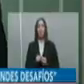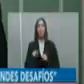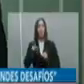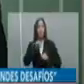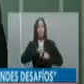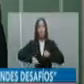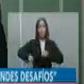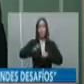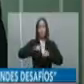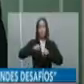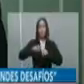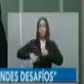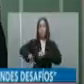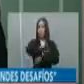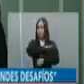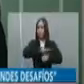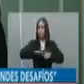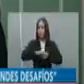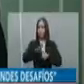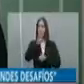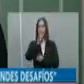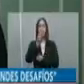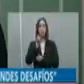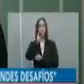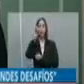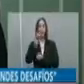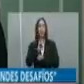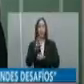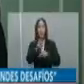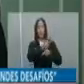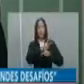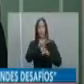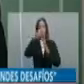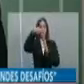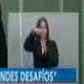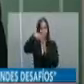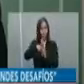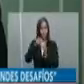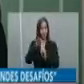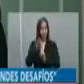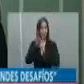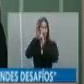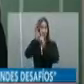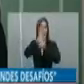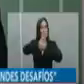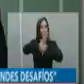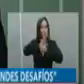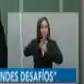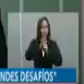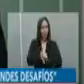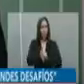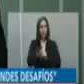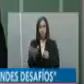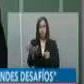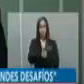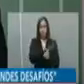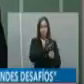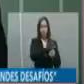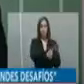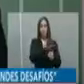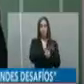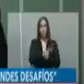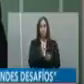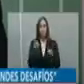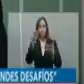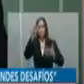demás, personas que por desconocimiento podemos infectar en caso de no continuar con las recomendaciones que ya se ha dado de parte